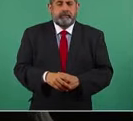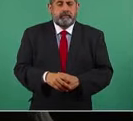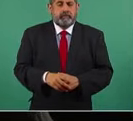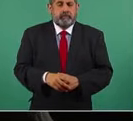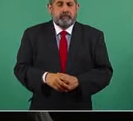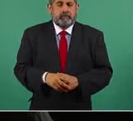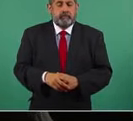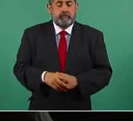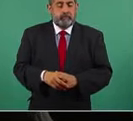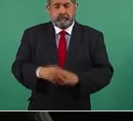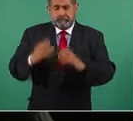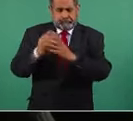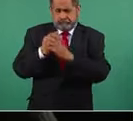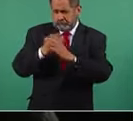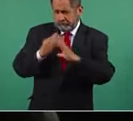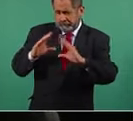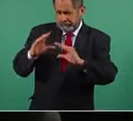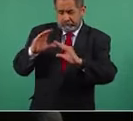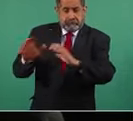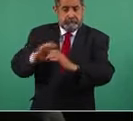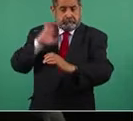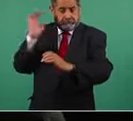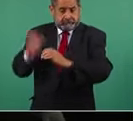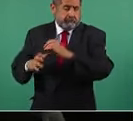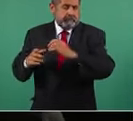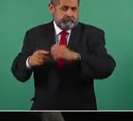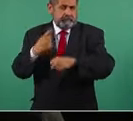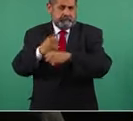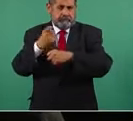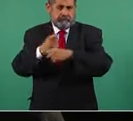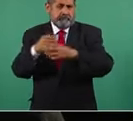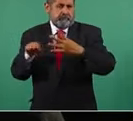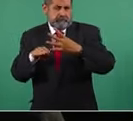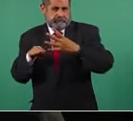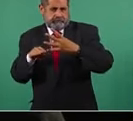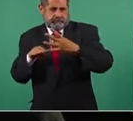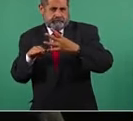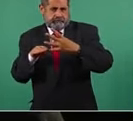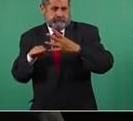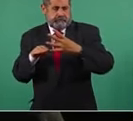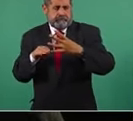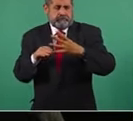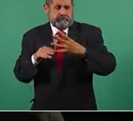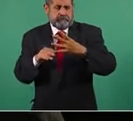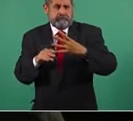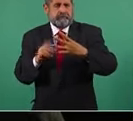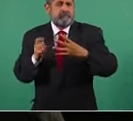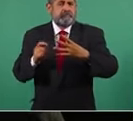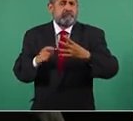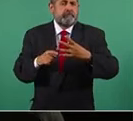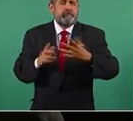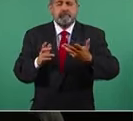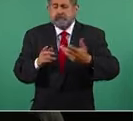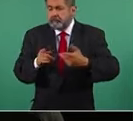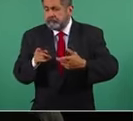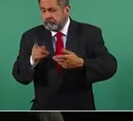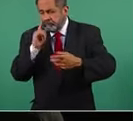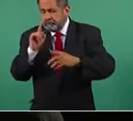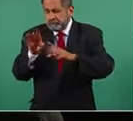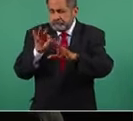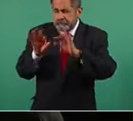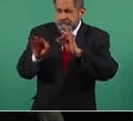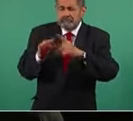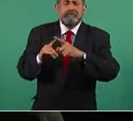Una vez concluido ese primer escalón de capacitación de formación inicial, ya nos da la oportunidad